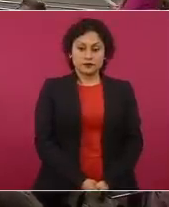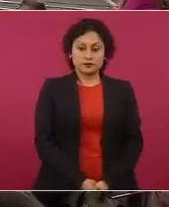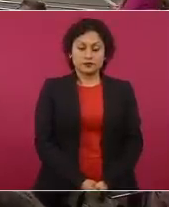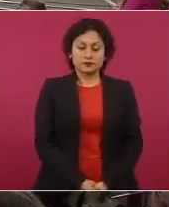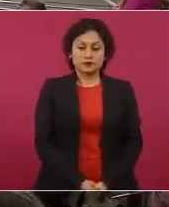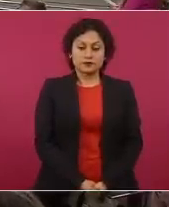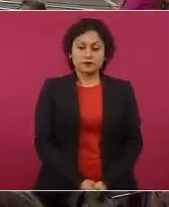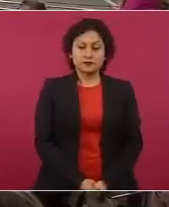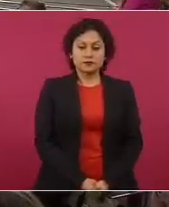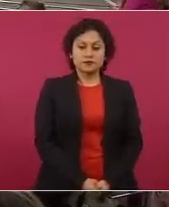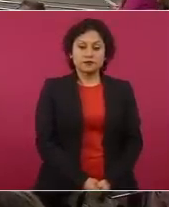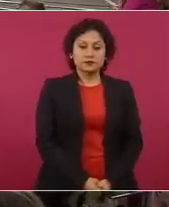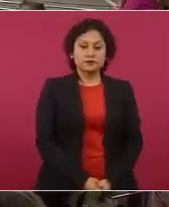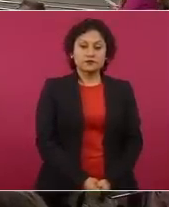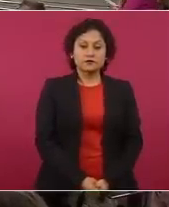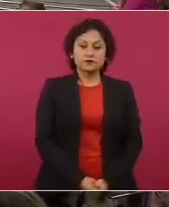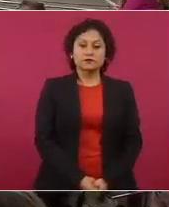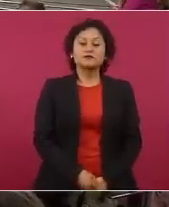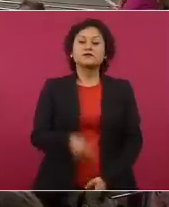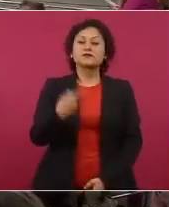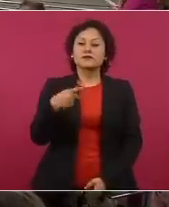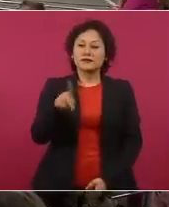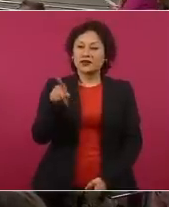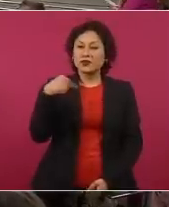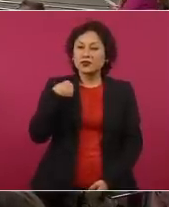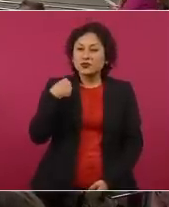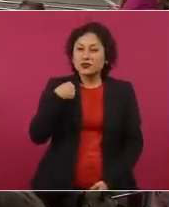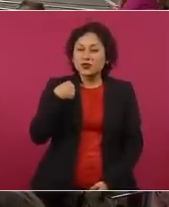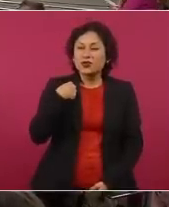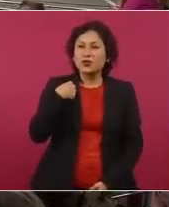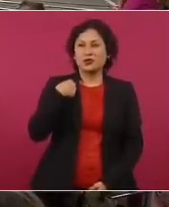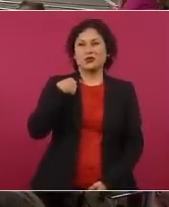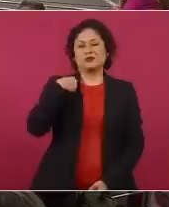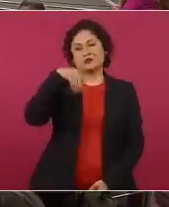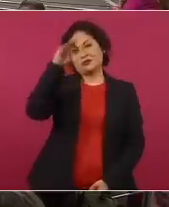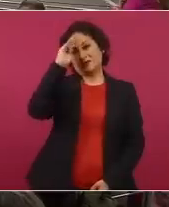Pero me refiero a la tarjetita, esa sí venía, ¿no?